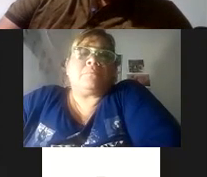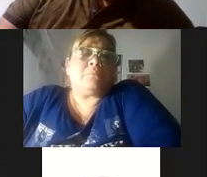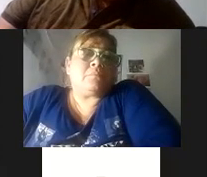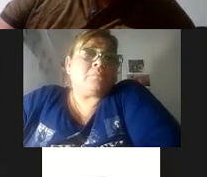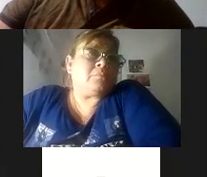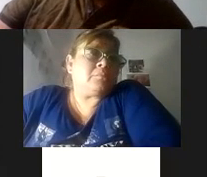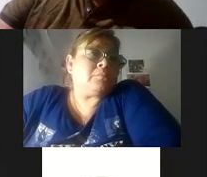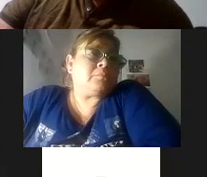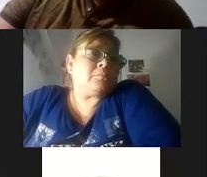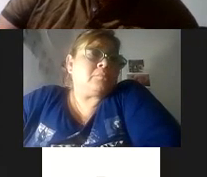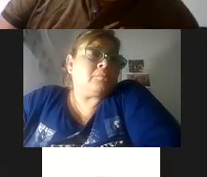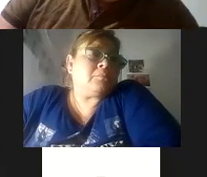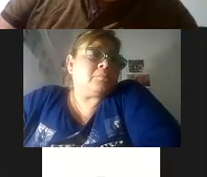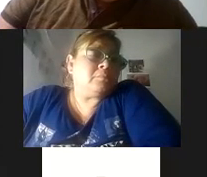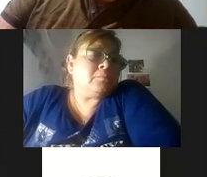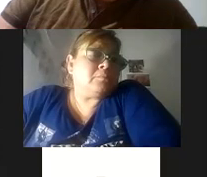Bueno, de hecho,